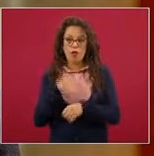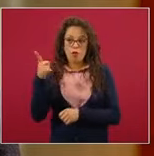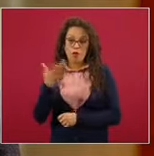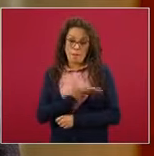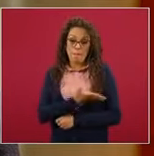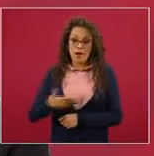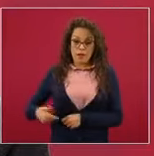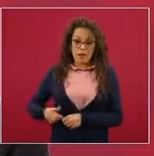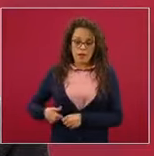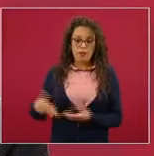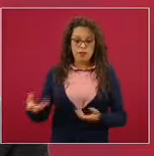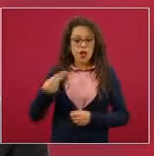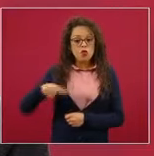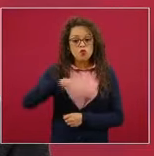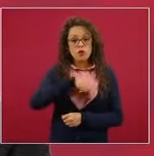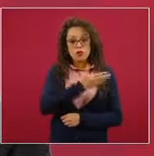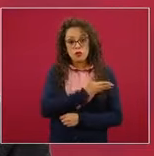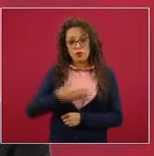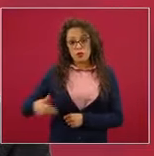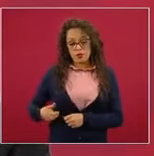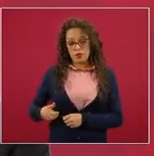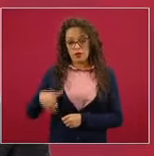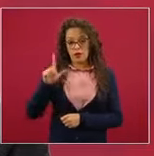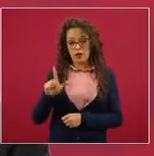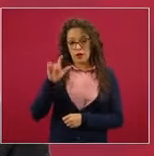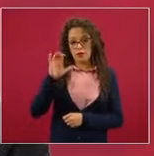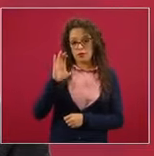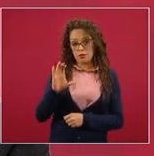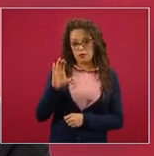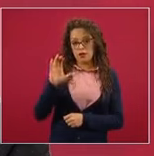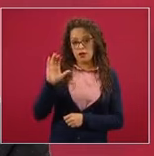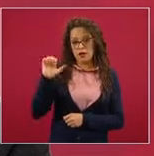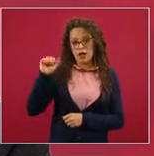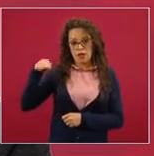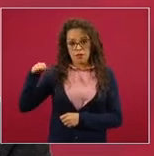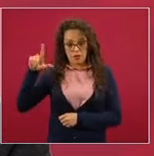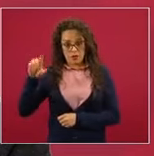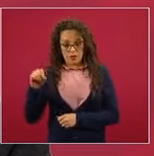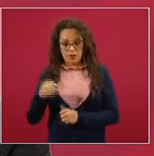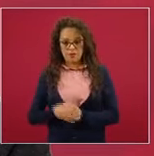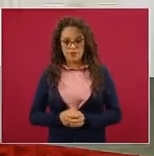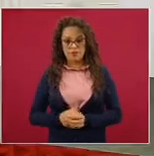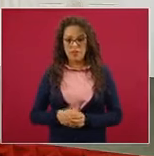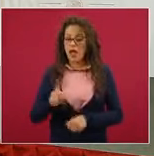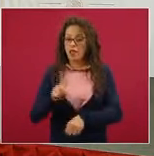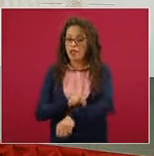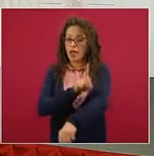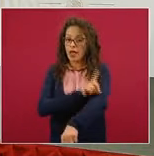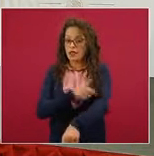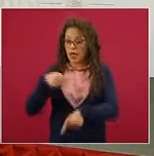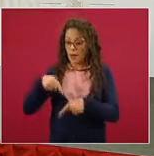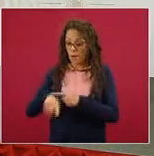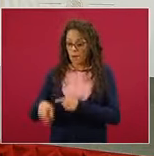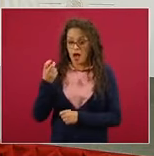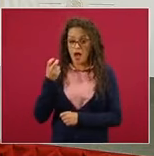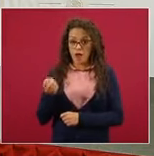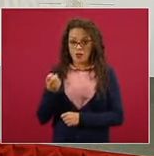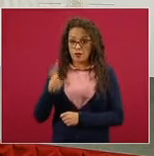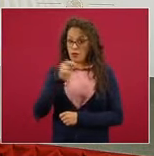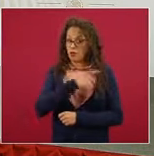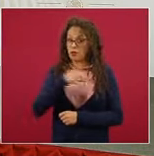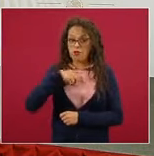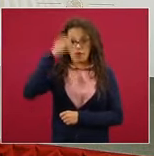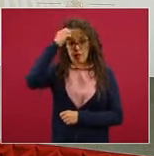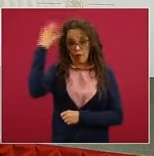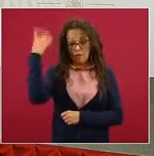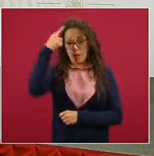presidente, el licenciado Andrés Manuel López Obrador, desde el principio, esto que no se nos olvide, para nosotros internamente es de